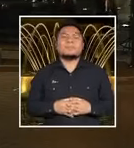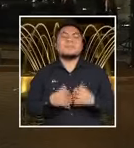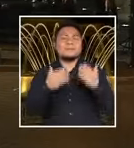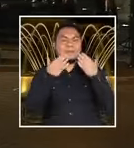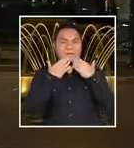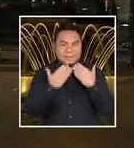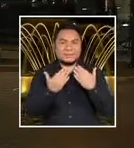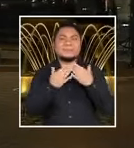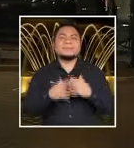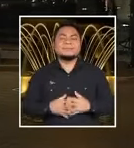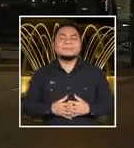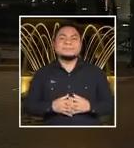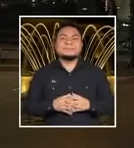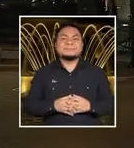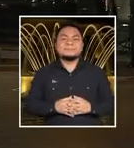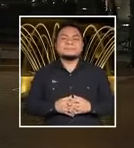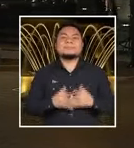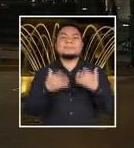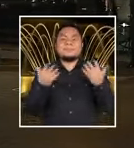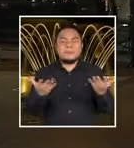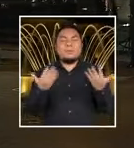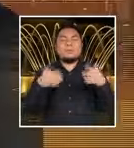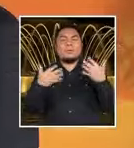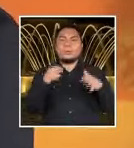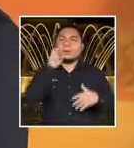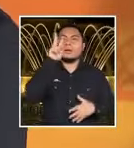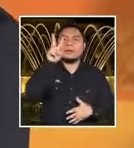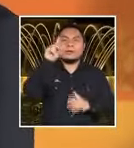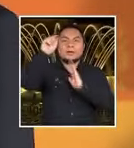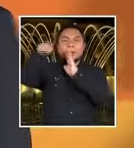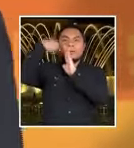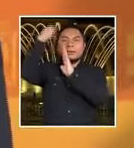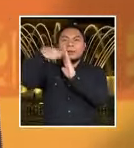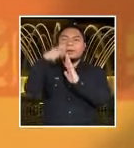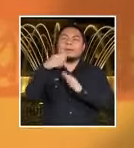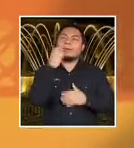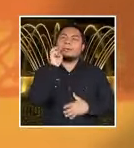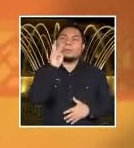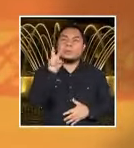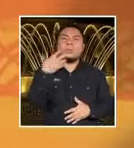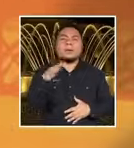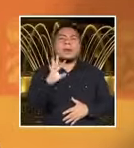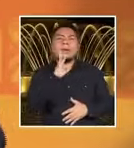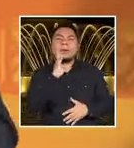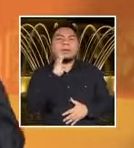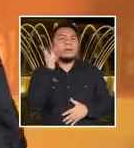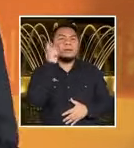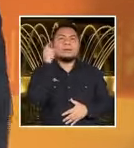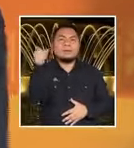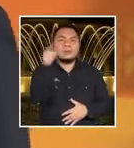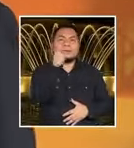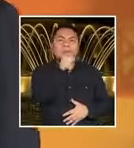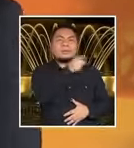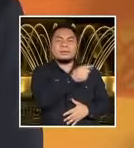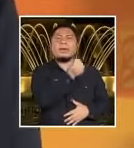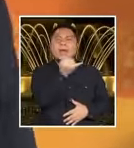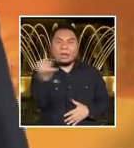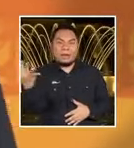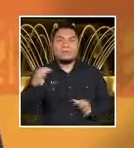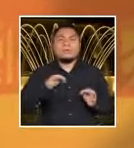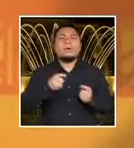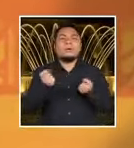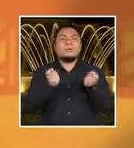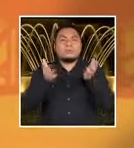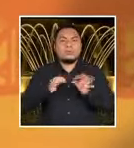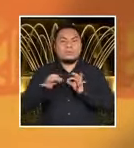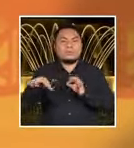Gracias. Viendo las imágenes y las palabras de algunos de los